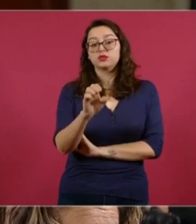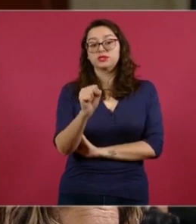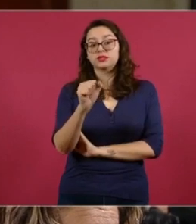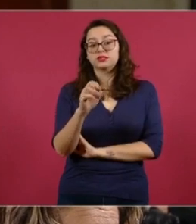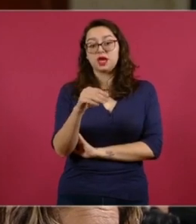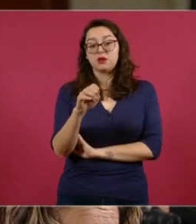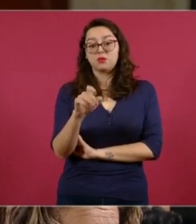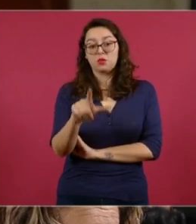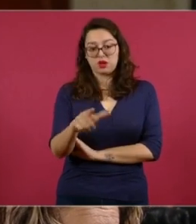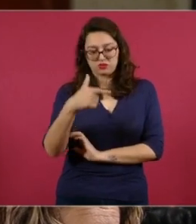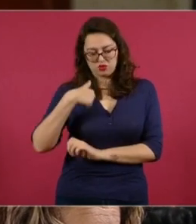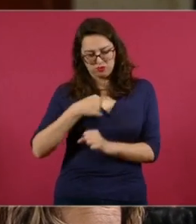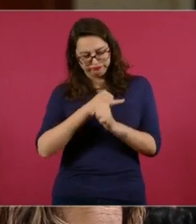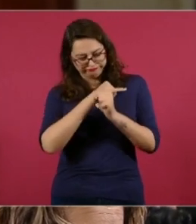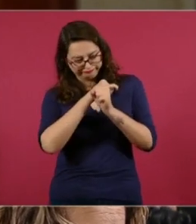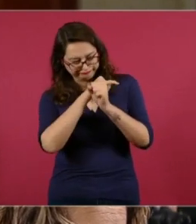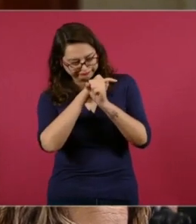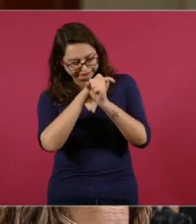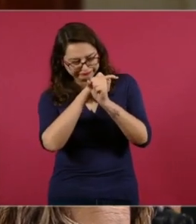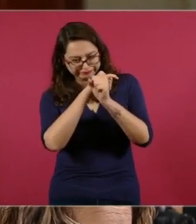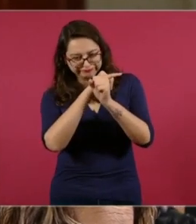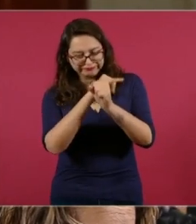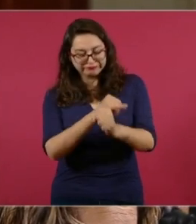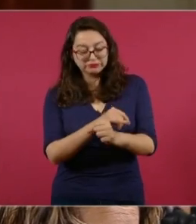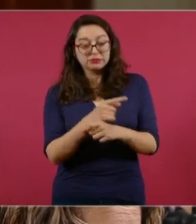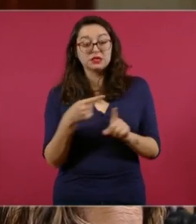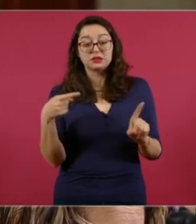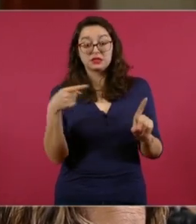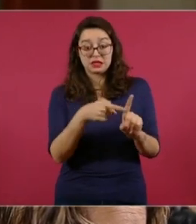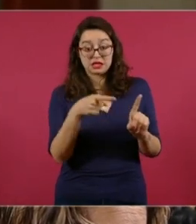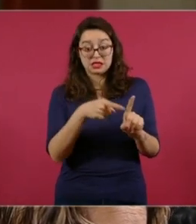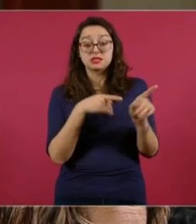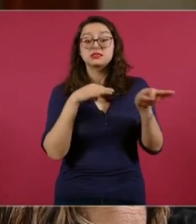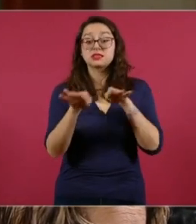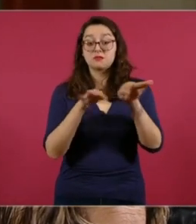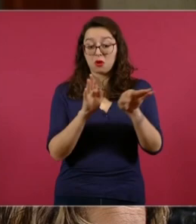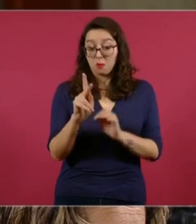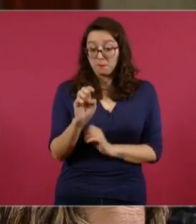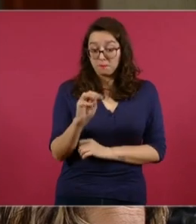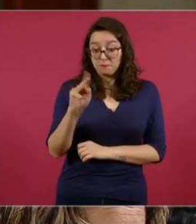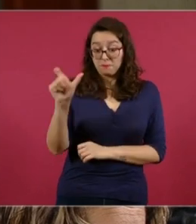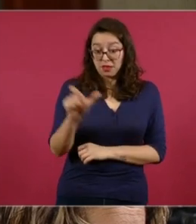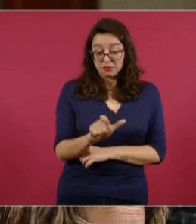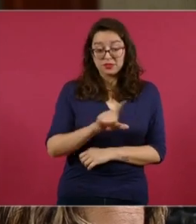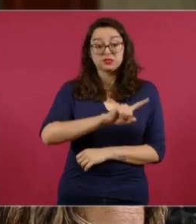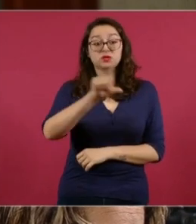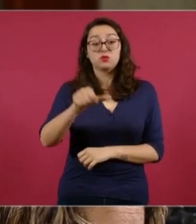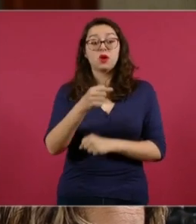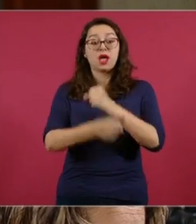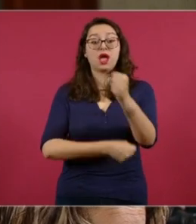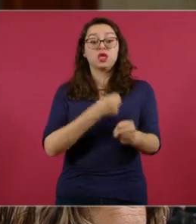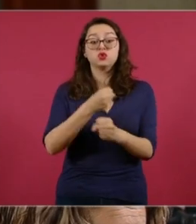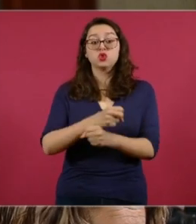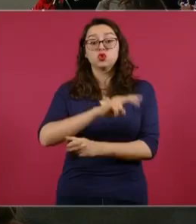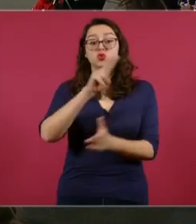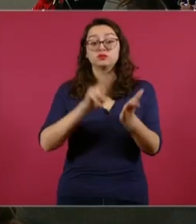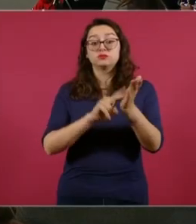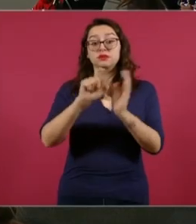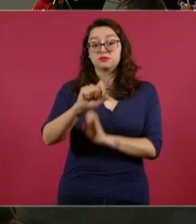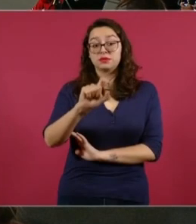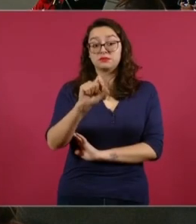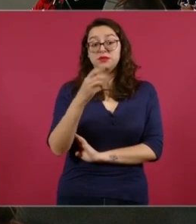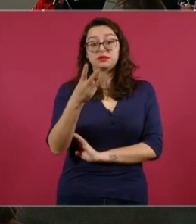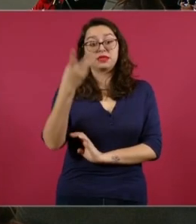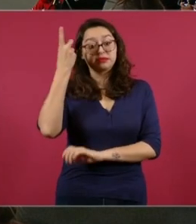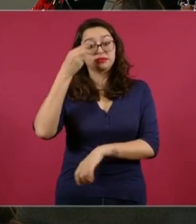Reyes, un servidor lo hizo, quien después de muchos años en Pemex, en 2023, fue nombrado como director general